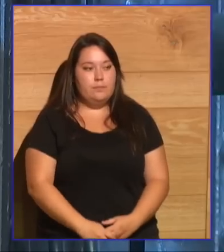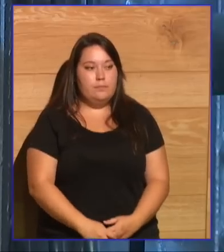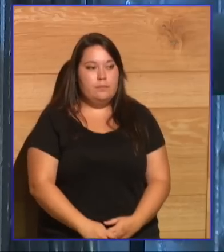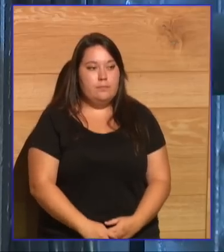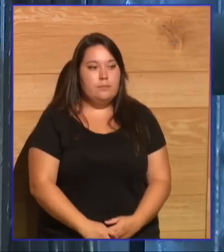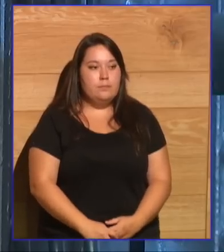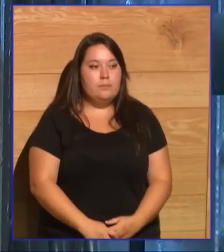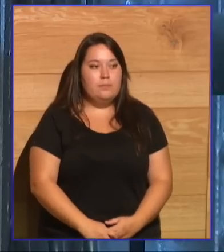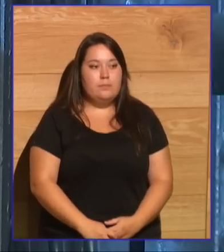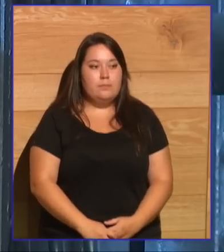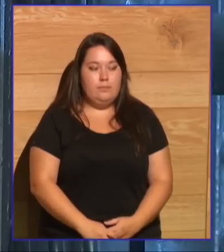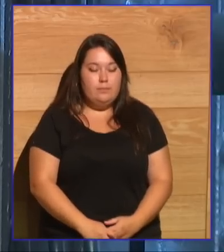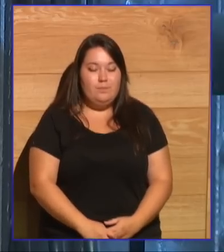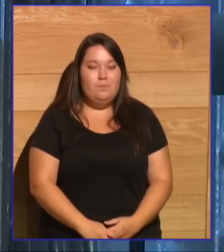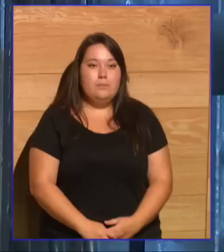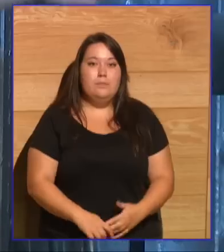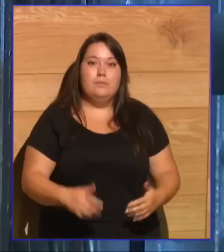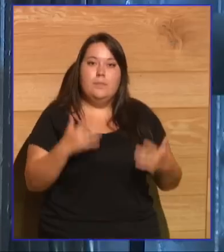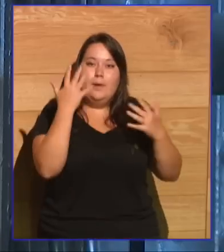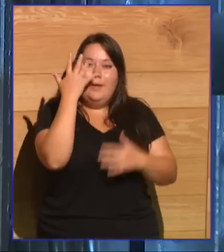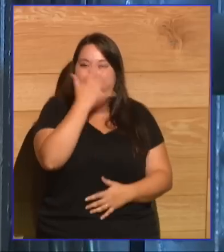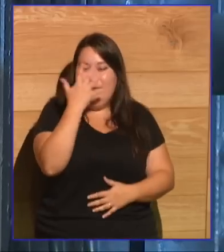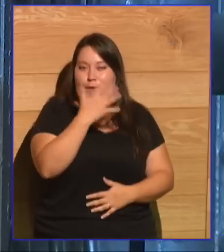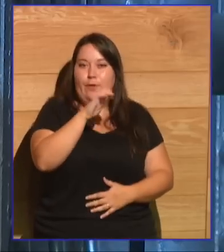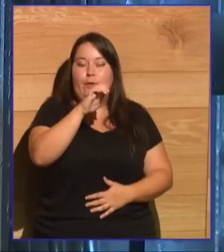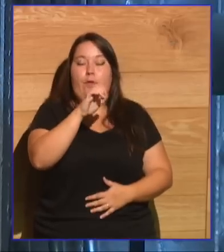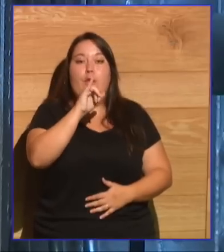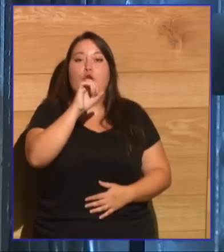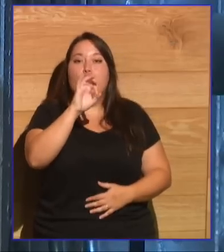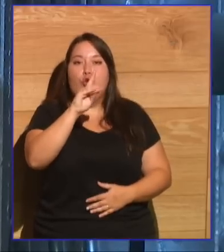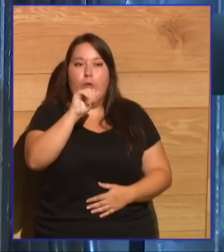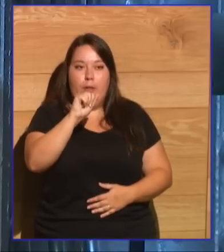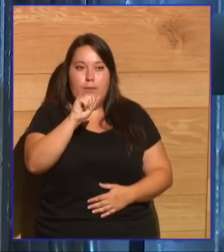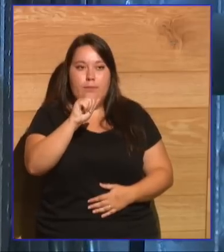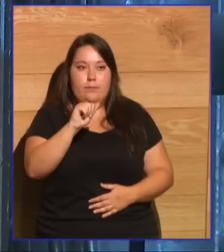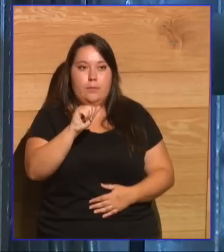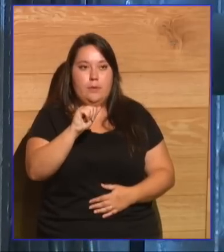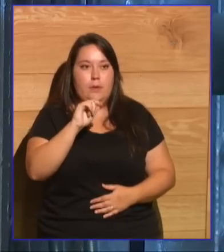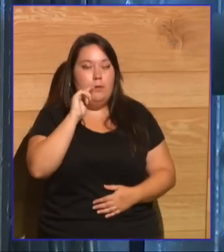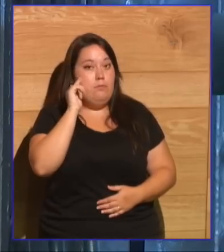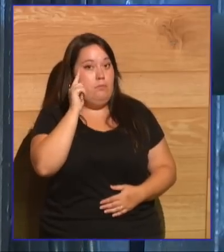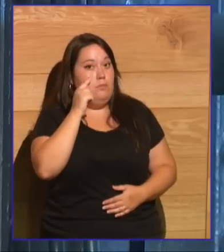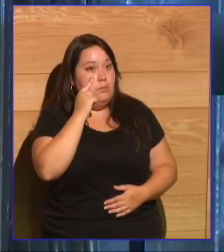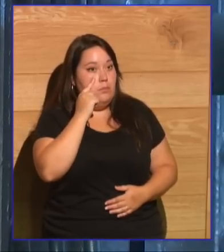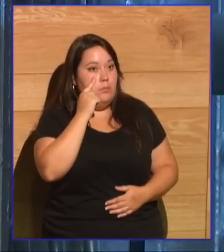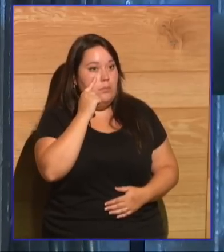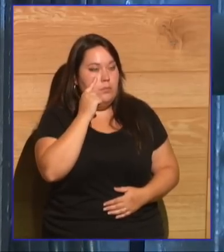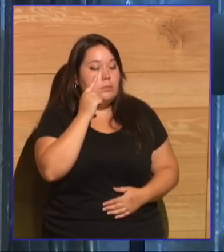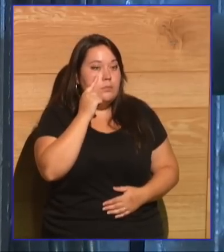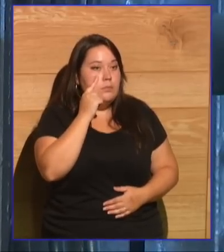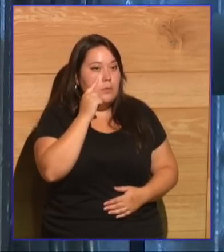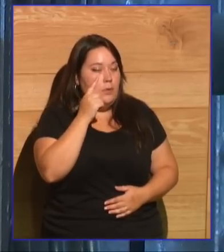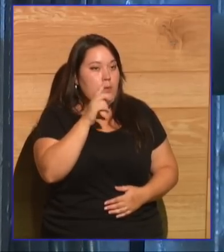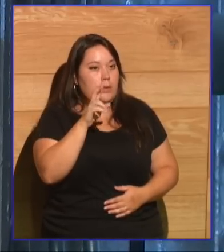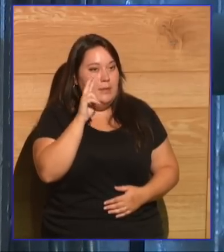cuando se va detrás de gioda hong kong y tú te das cuenta que lo ha reconocido en la que no teníamos multiversos no teníamos